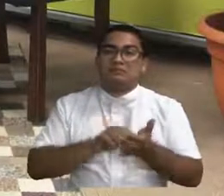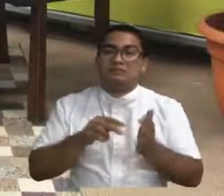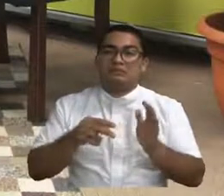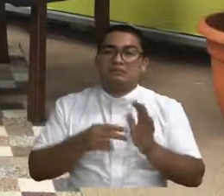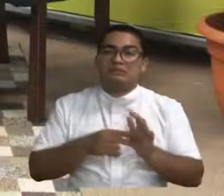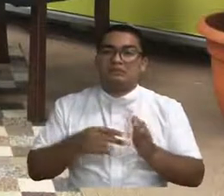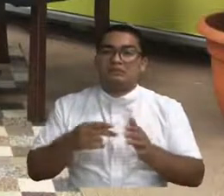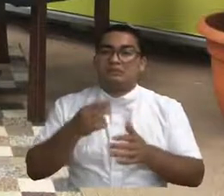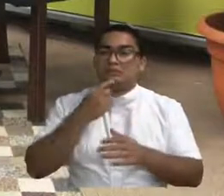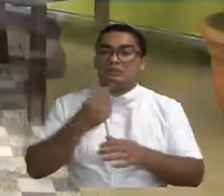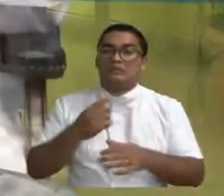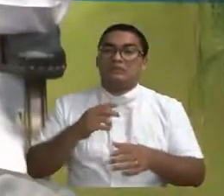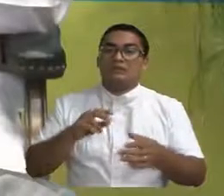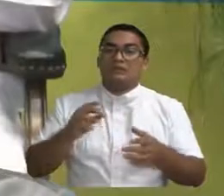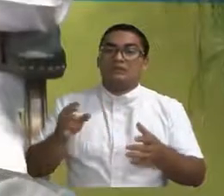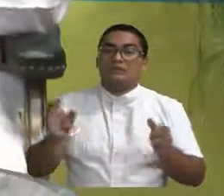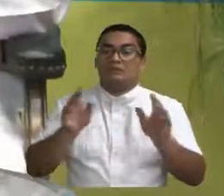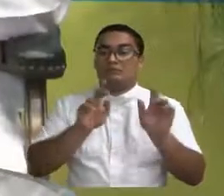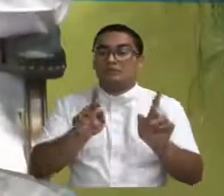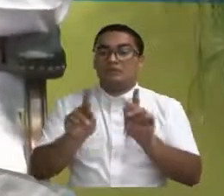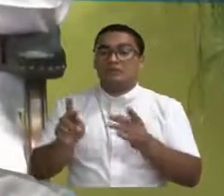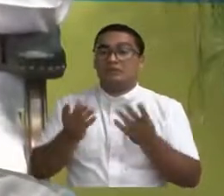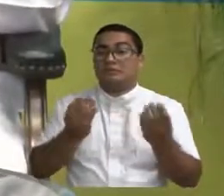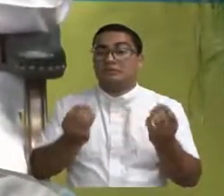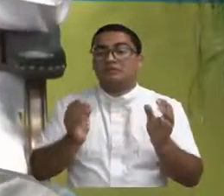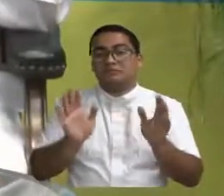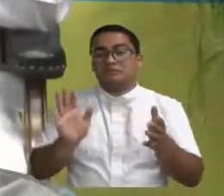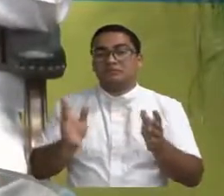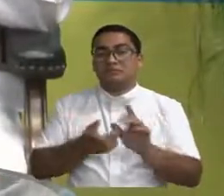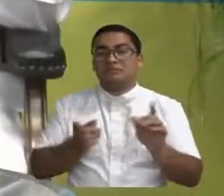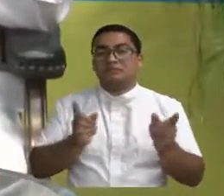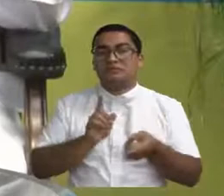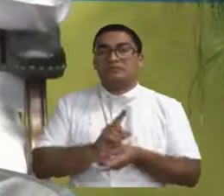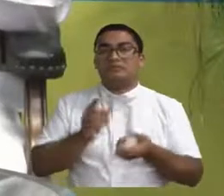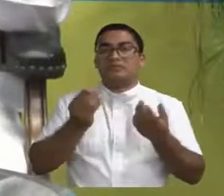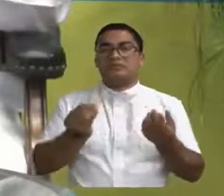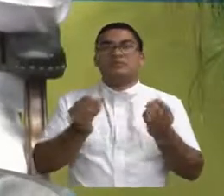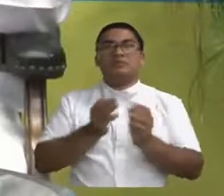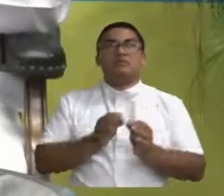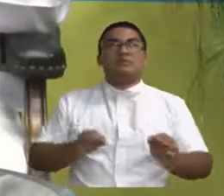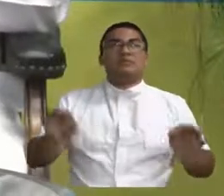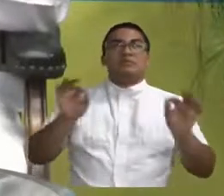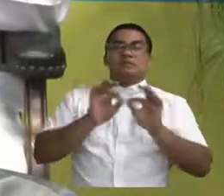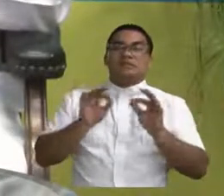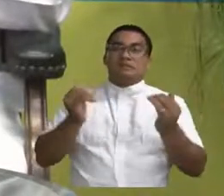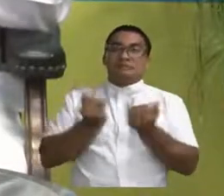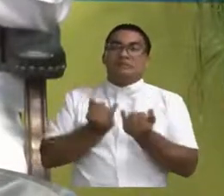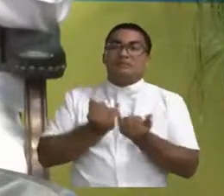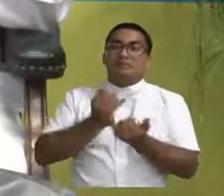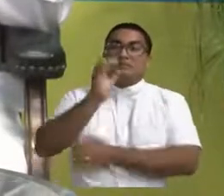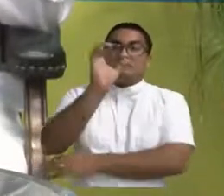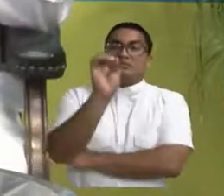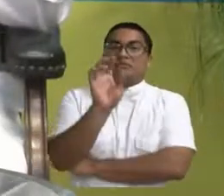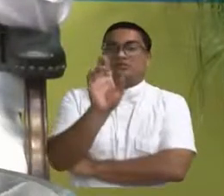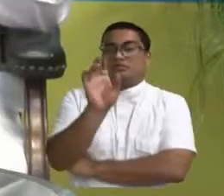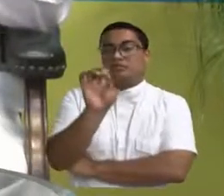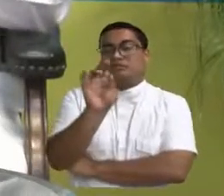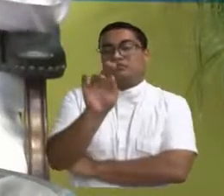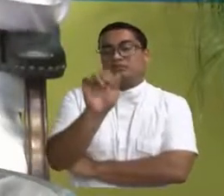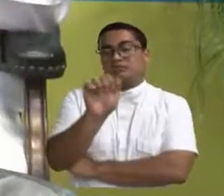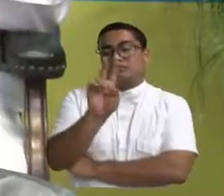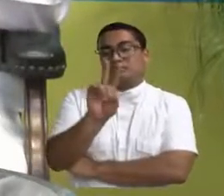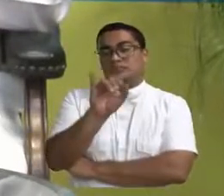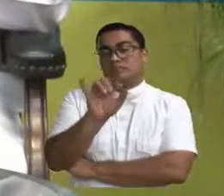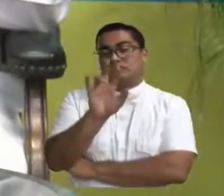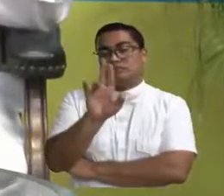decía, quitar el miedo en la población es muy importante. Igual va a pasar con este nuevo virus que tenemos. El miedo es el que nos